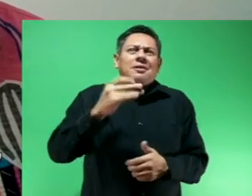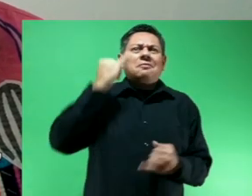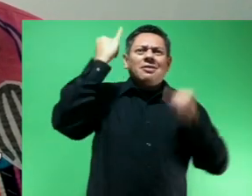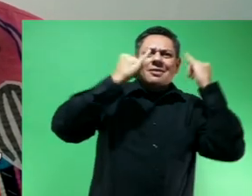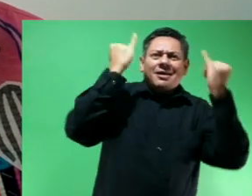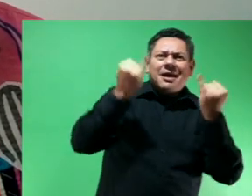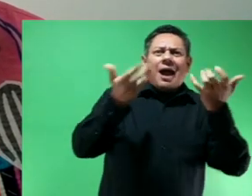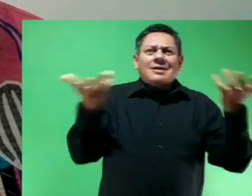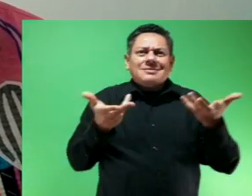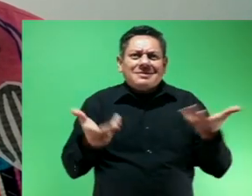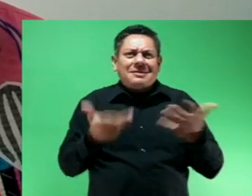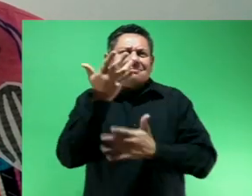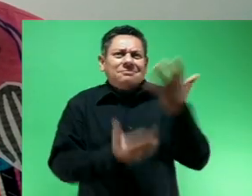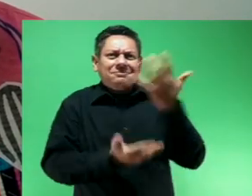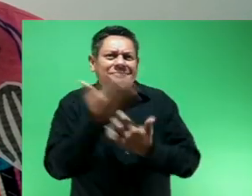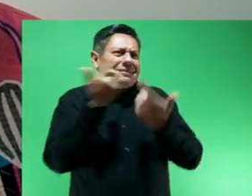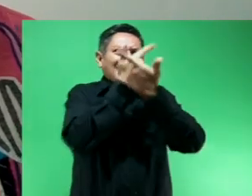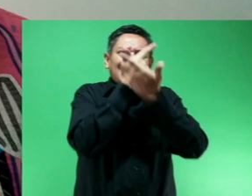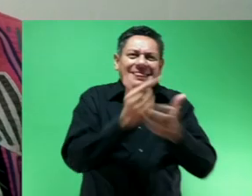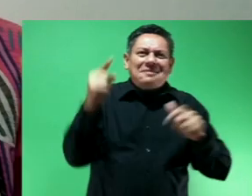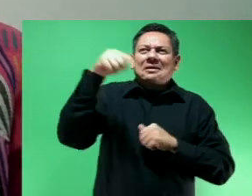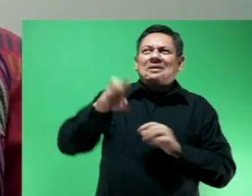y sentir en el museo